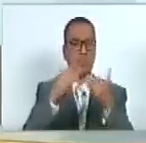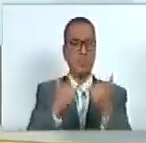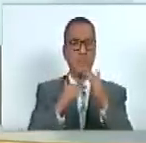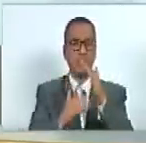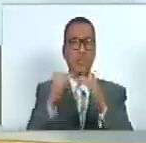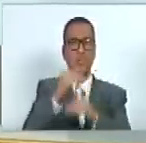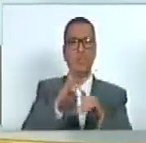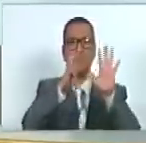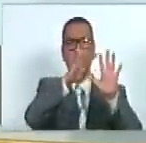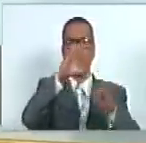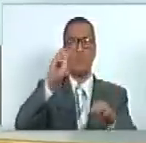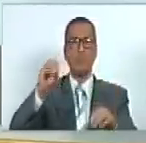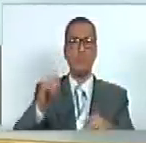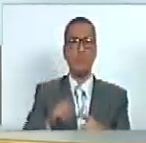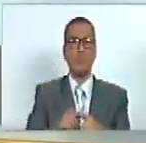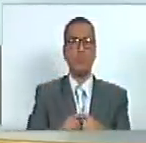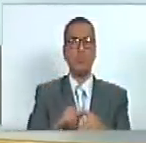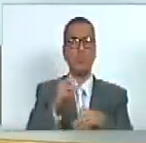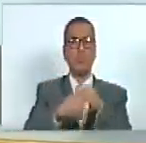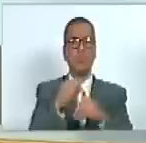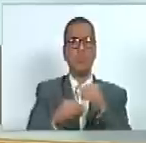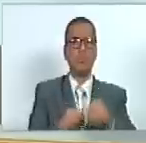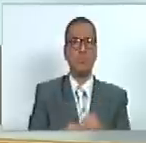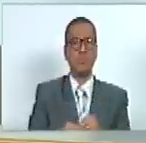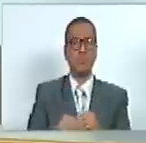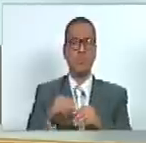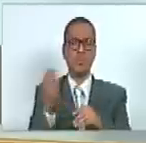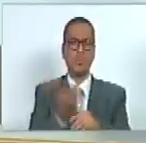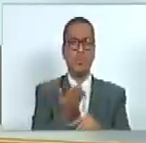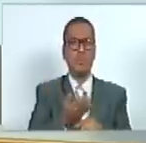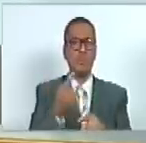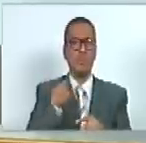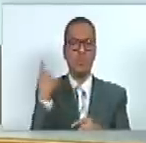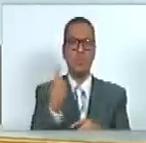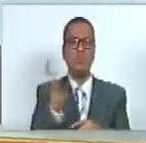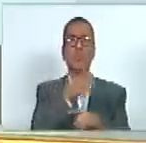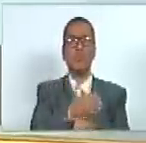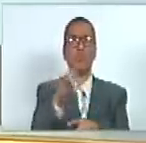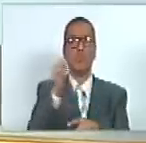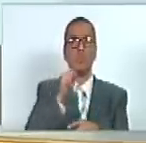superan las 900 medidas coercitivas unilaterales.